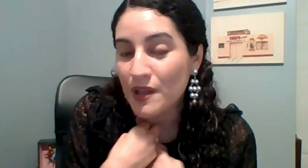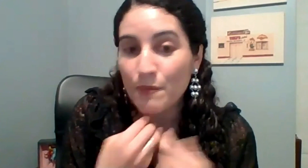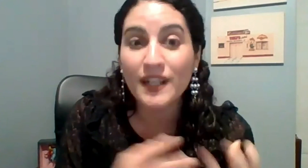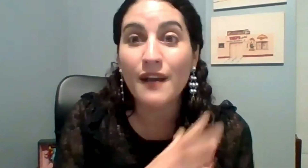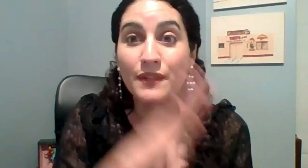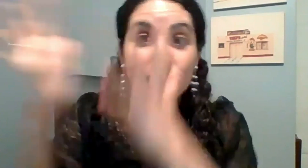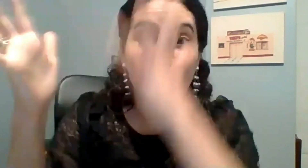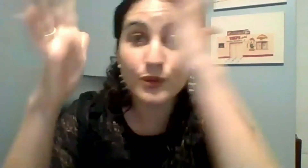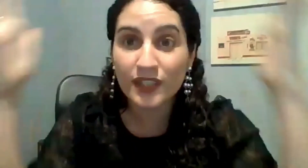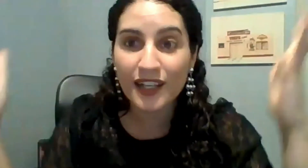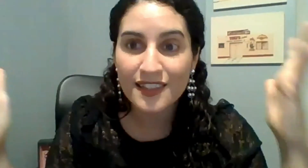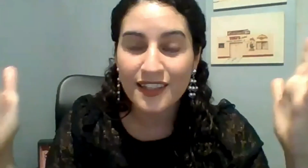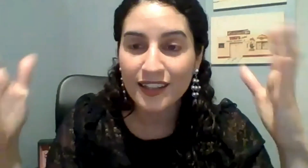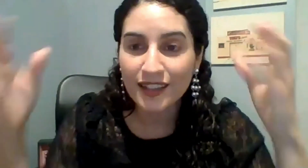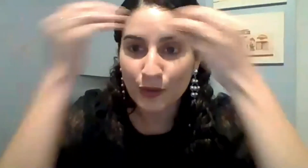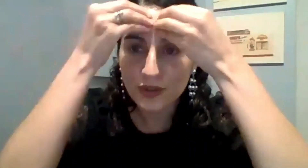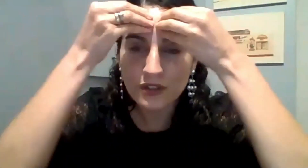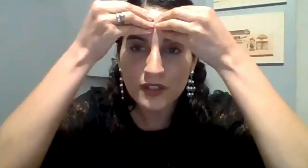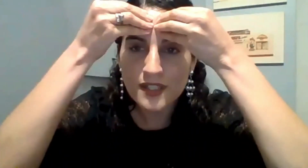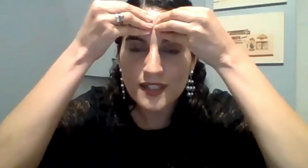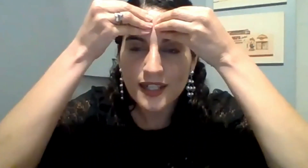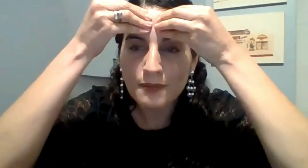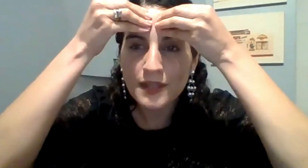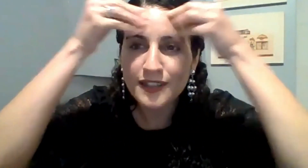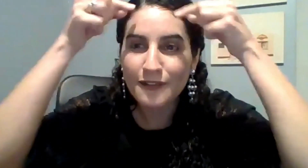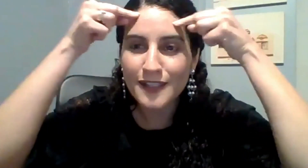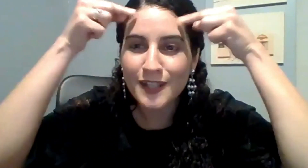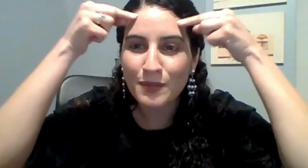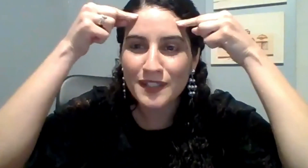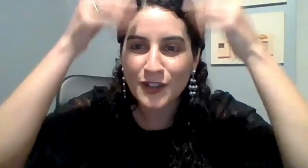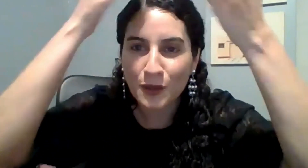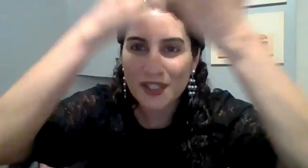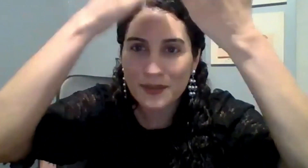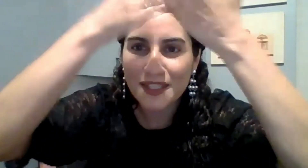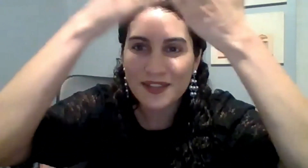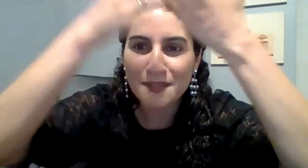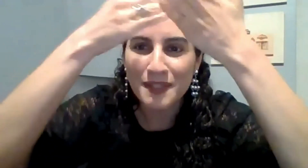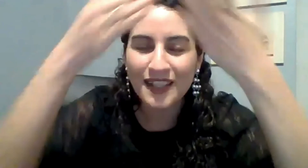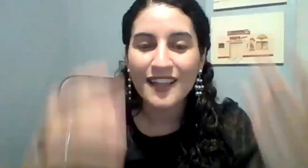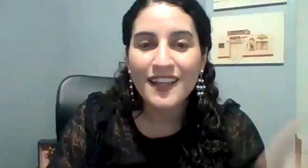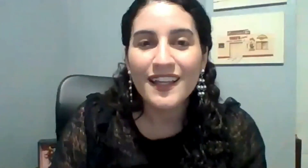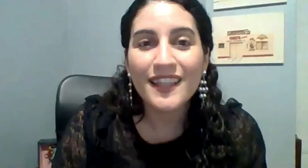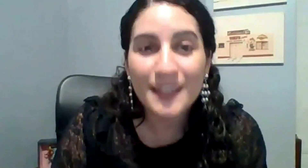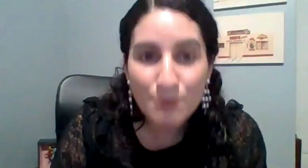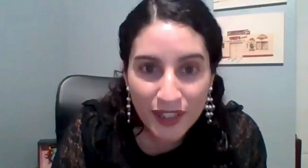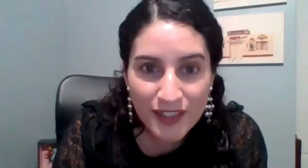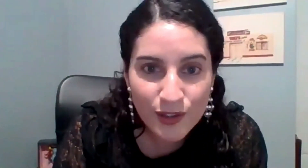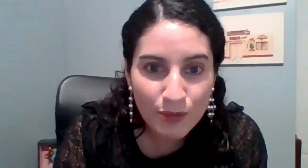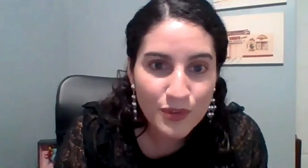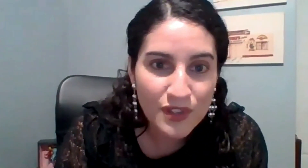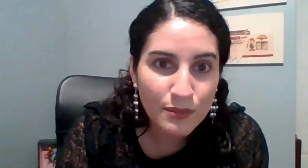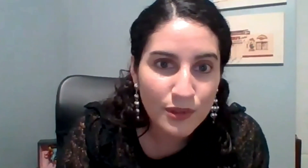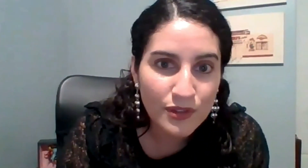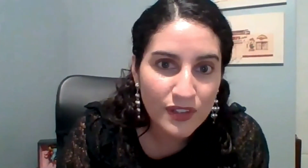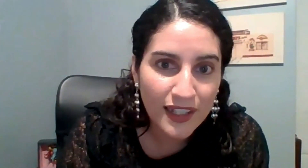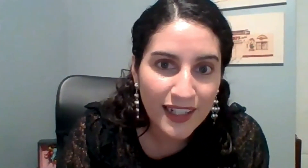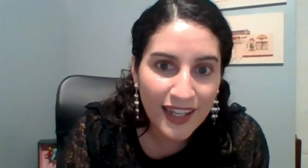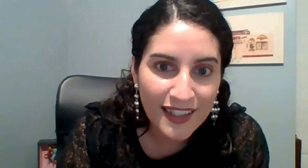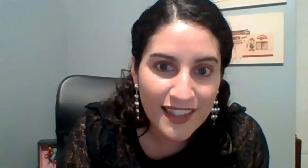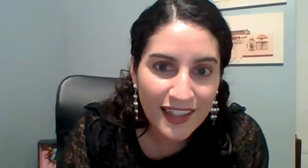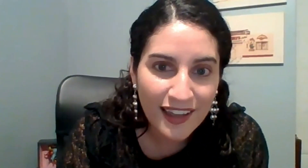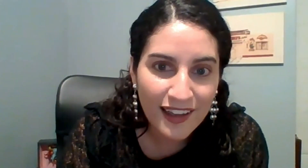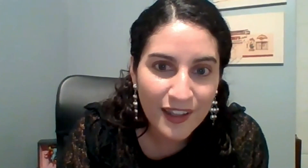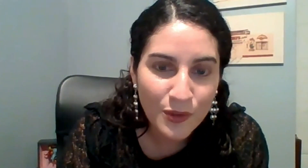grupo pueden abrir rutas que uno no necesariamente había estado pensando, no, vestimenta. Y por eso pusimos en